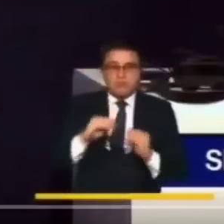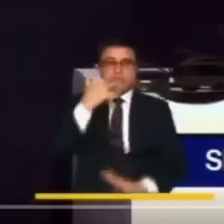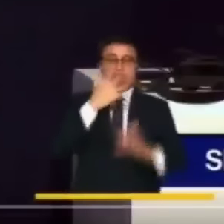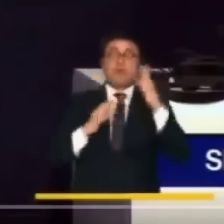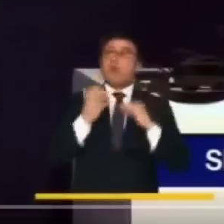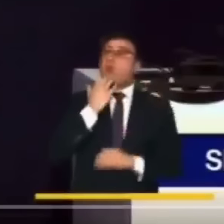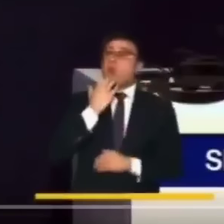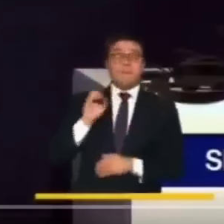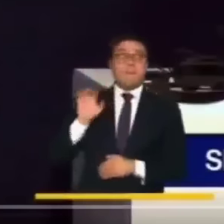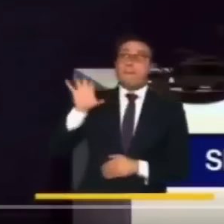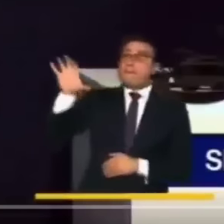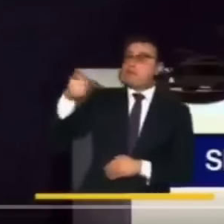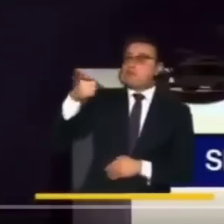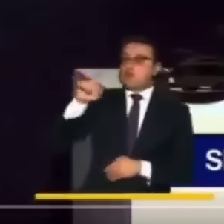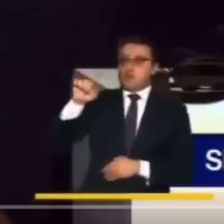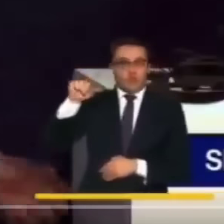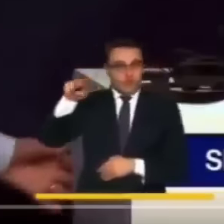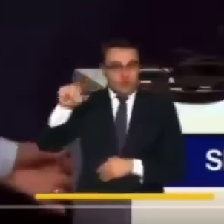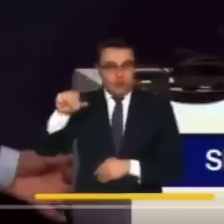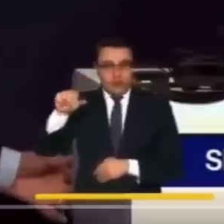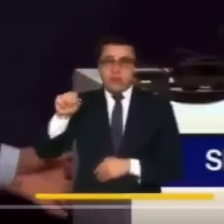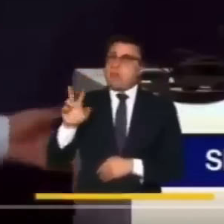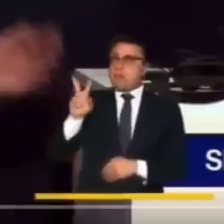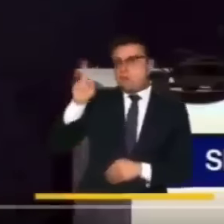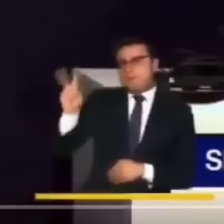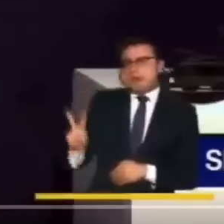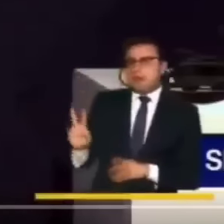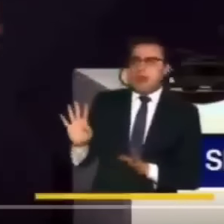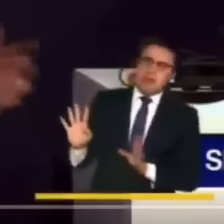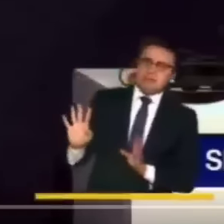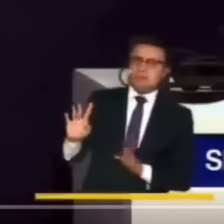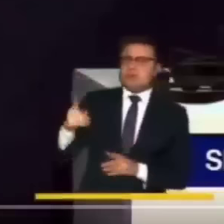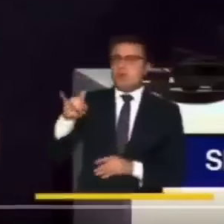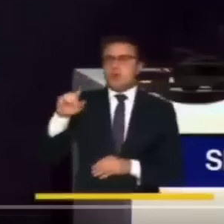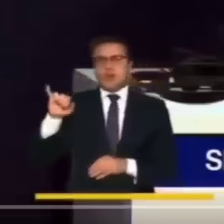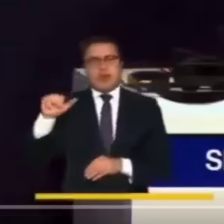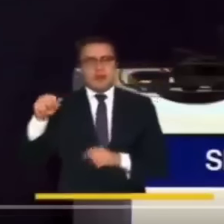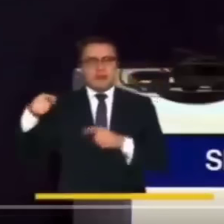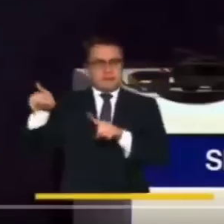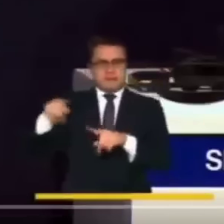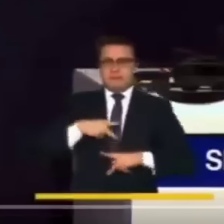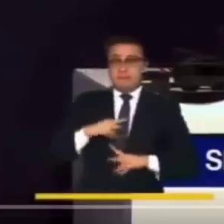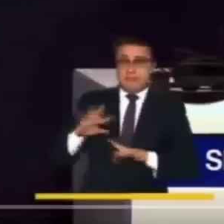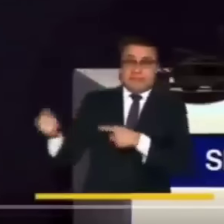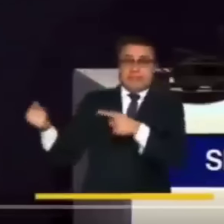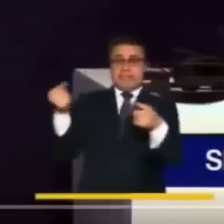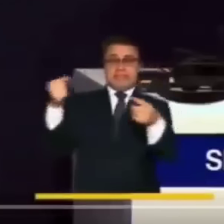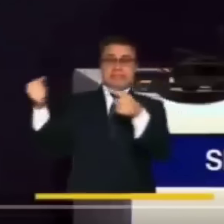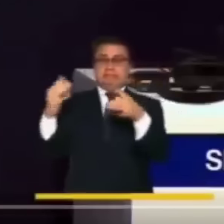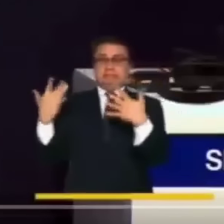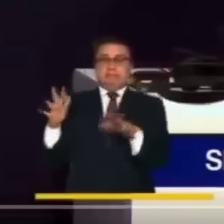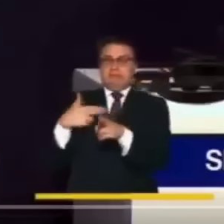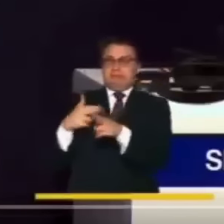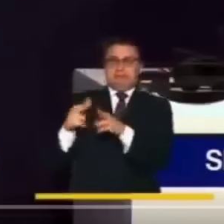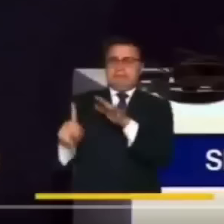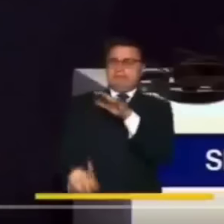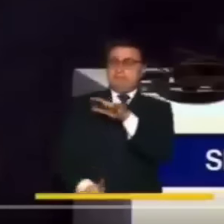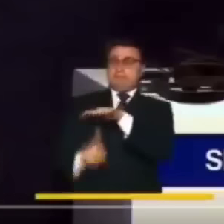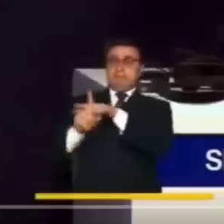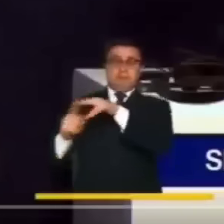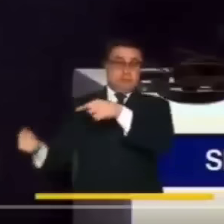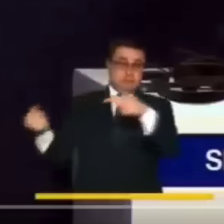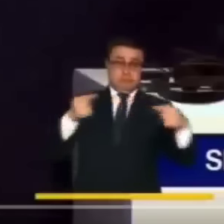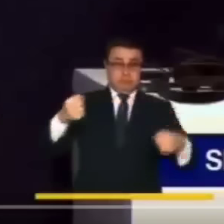que no está aquí, bueno, Venezuela dirá que es de Venezuela, Guyana dice que es de Guyana, conflicto a punto de convertirse en